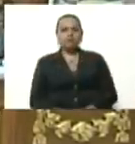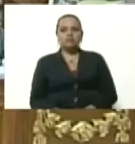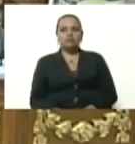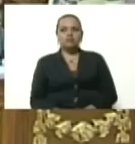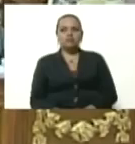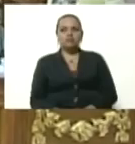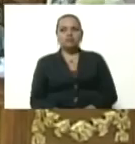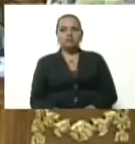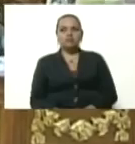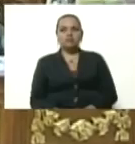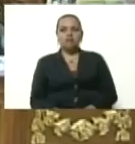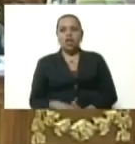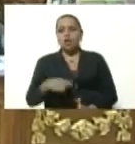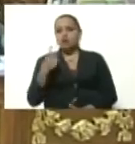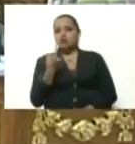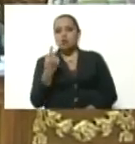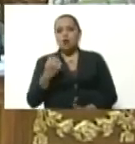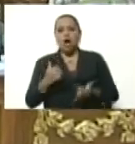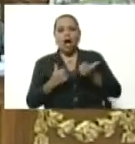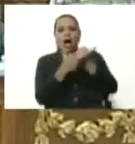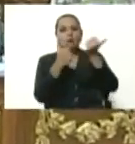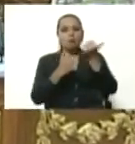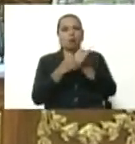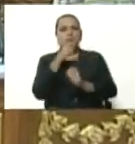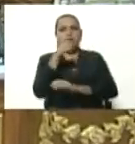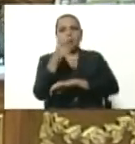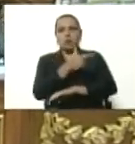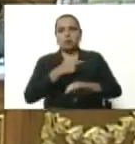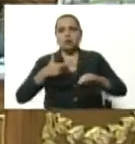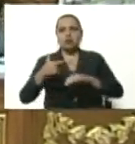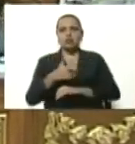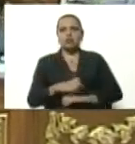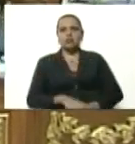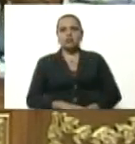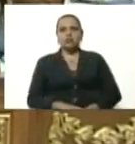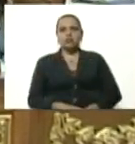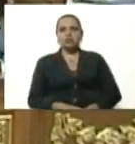¿Sirve a los intereses del imperialismo para invadir pueblos,